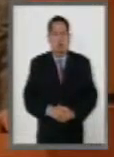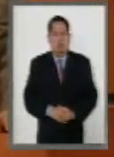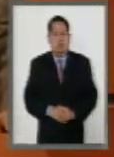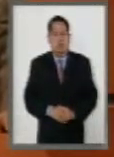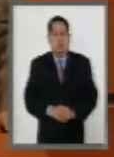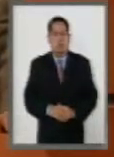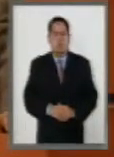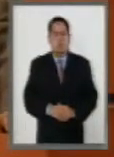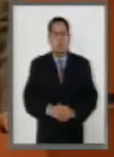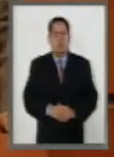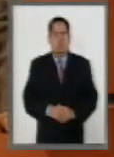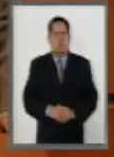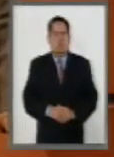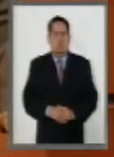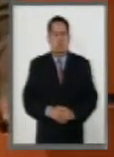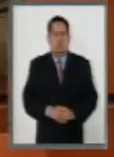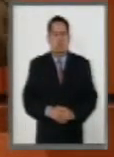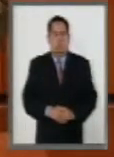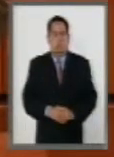los que